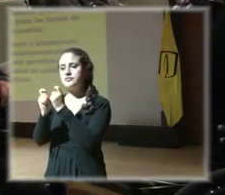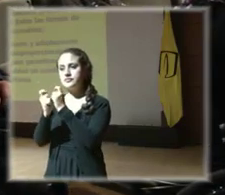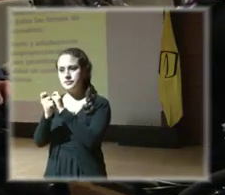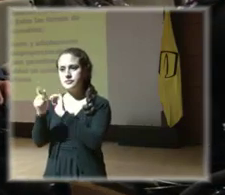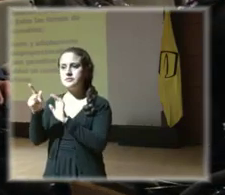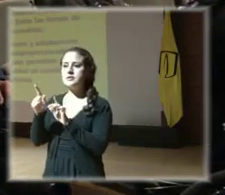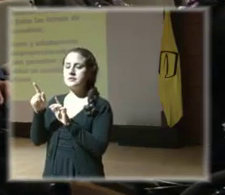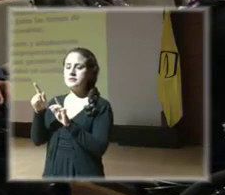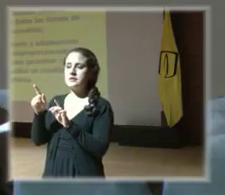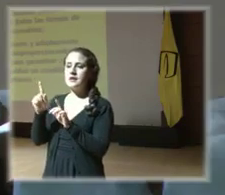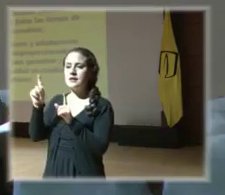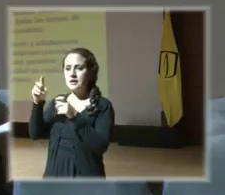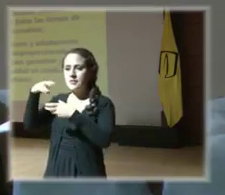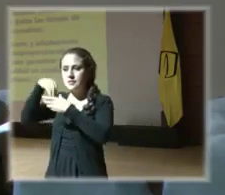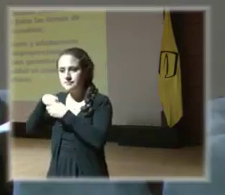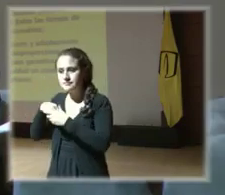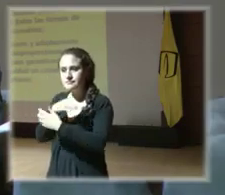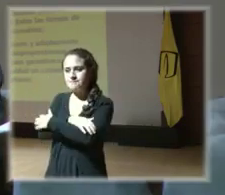de institucionalización psiquiátrica.